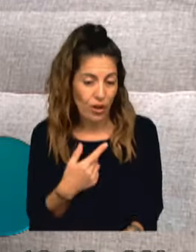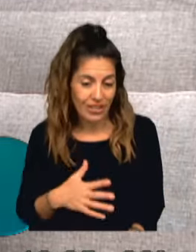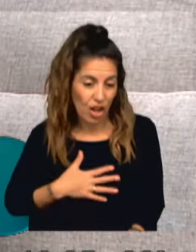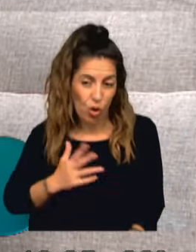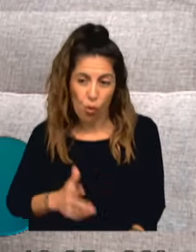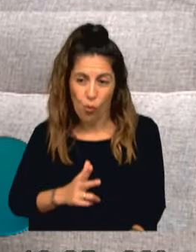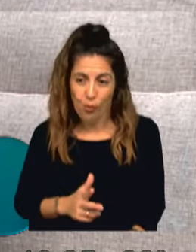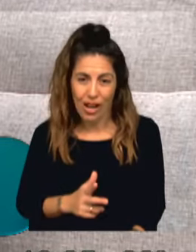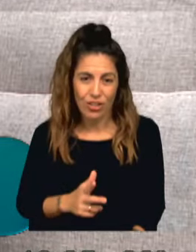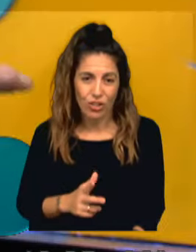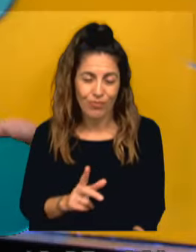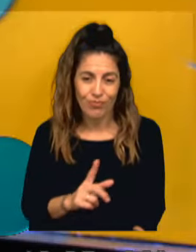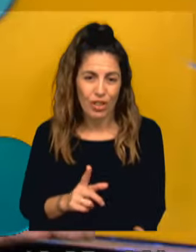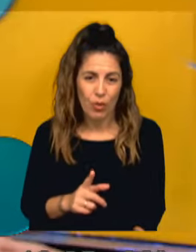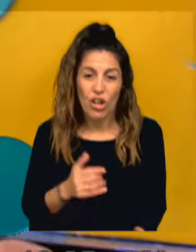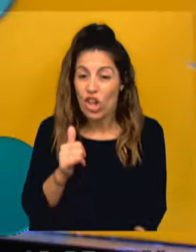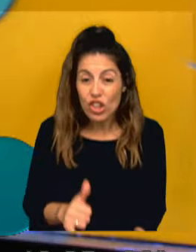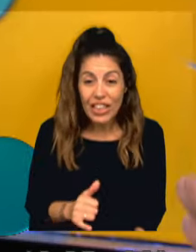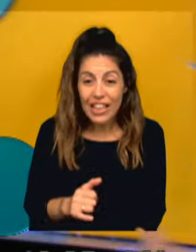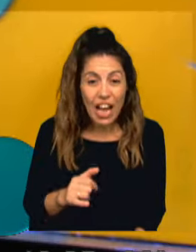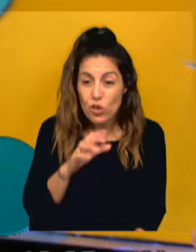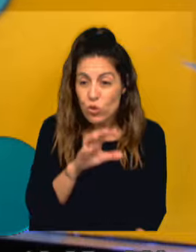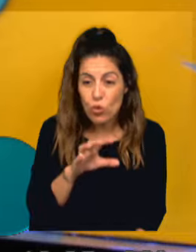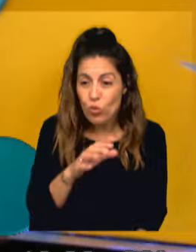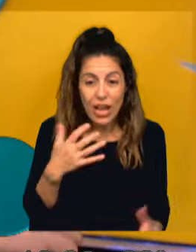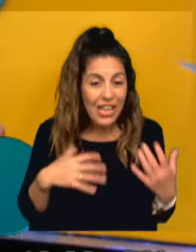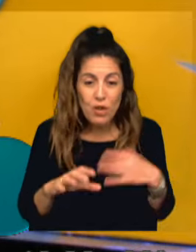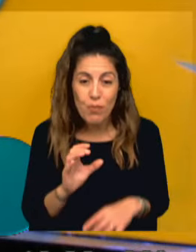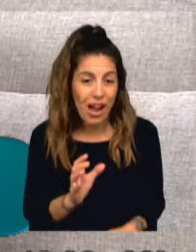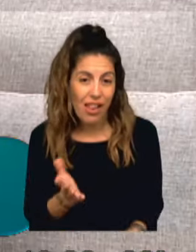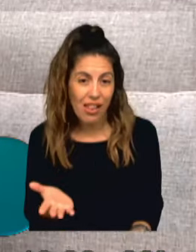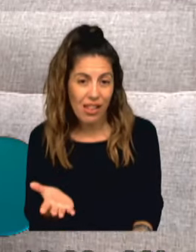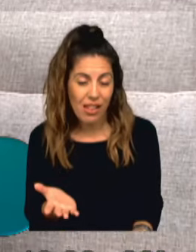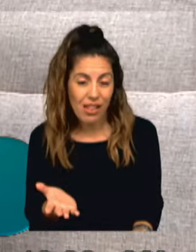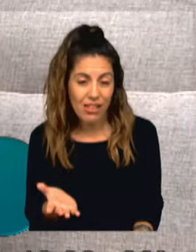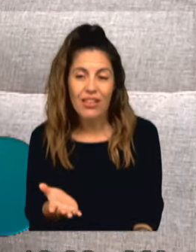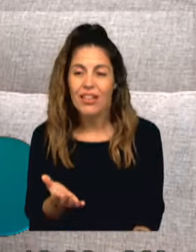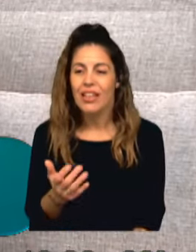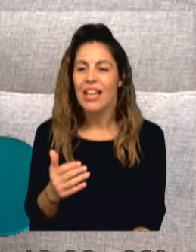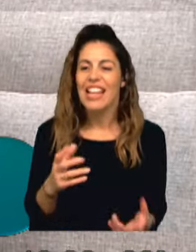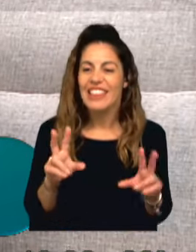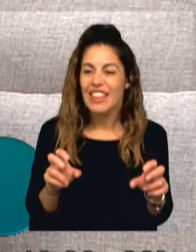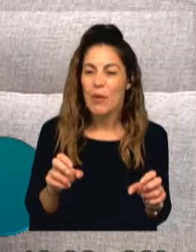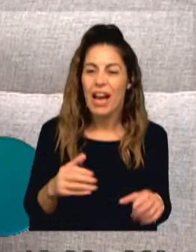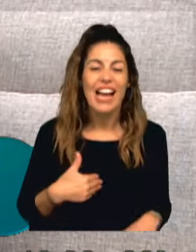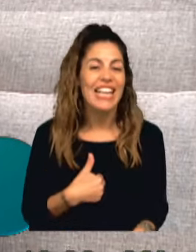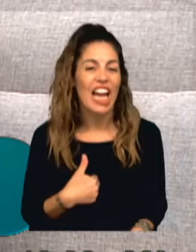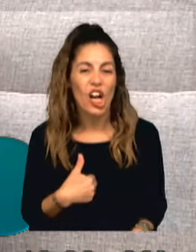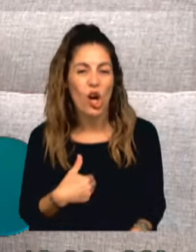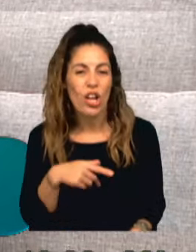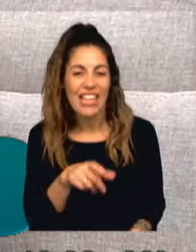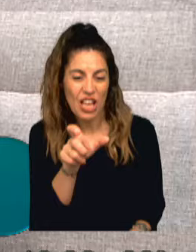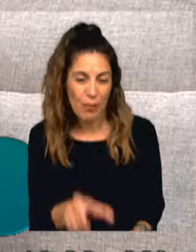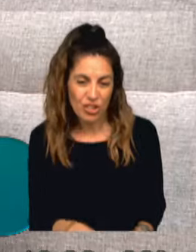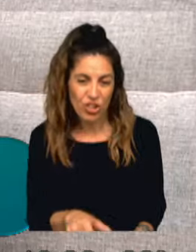especie no está muy cont bueno no tengas un entonces Ni que hablar el el tema es Qué papel le cumple a ese a esa